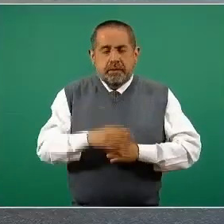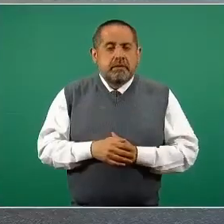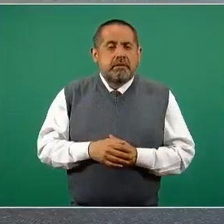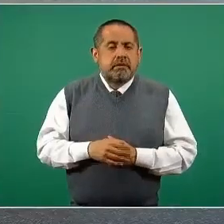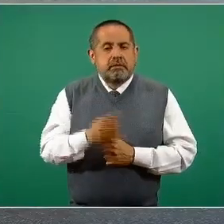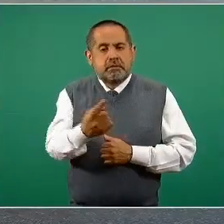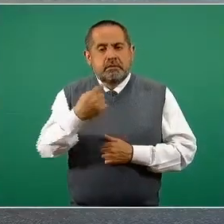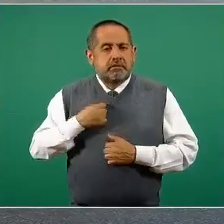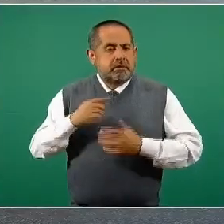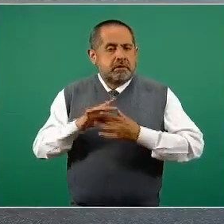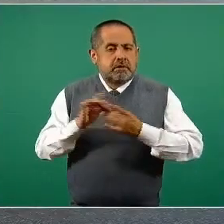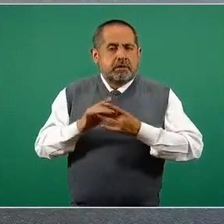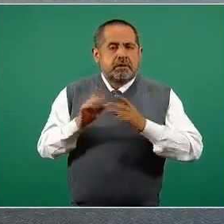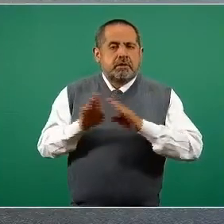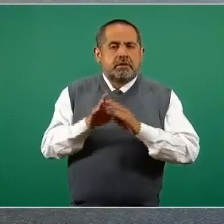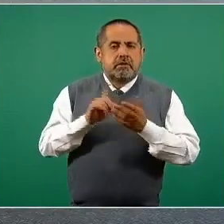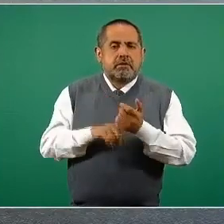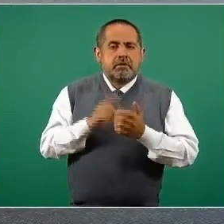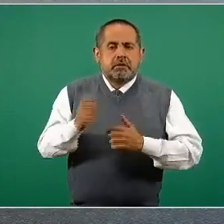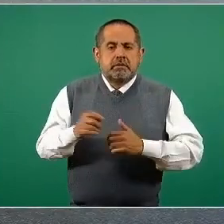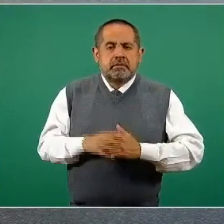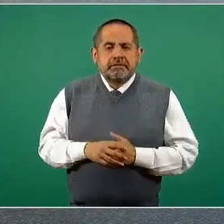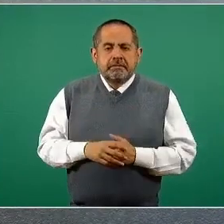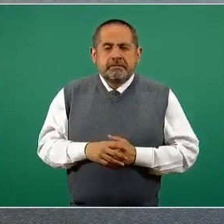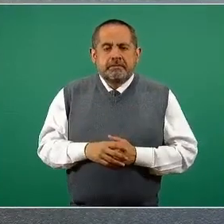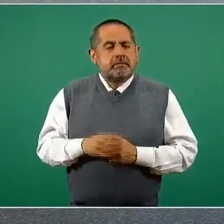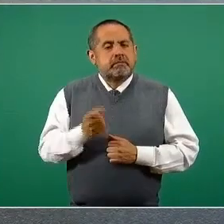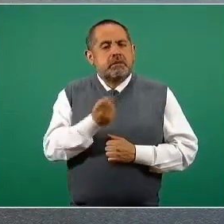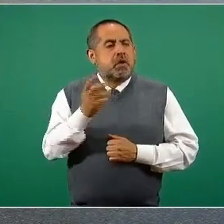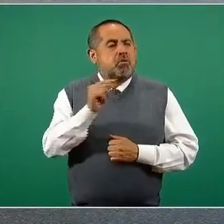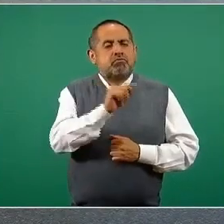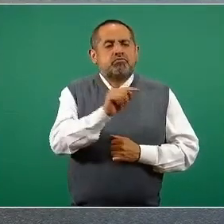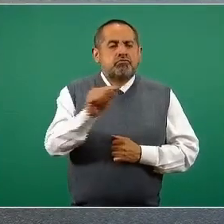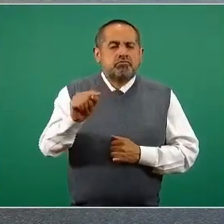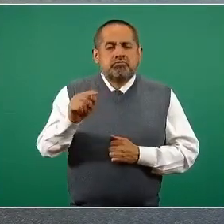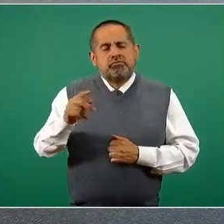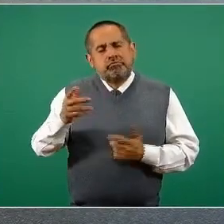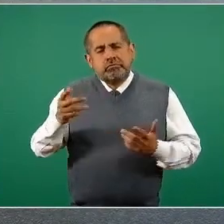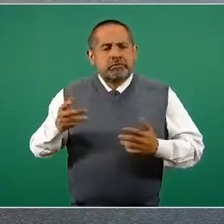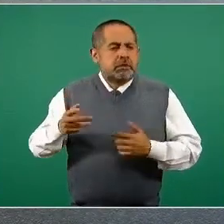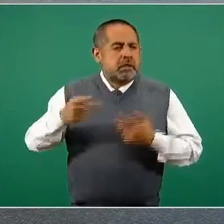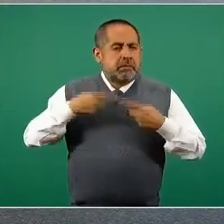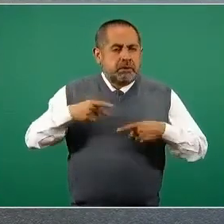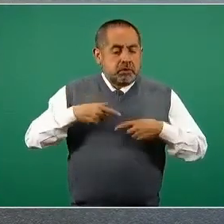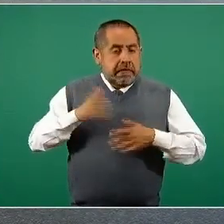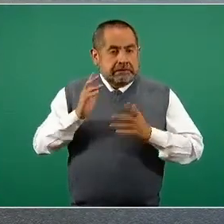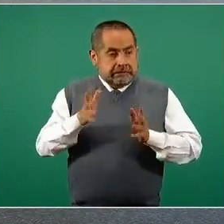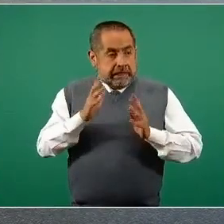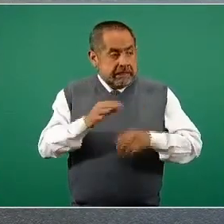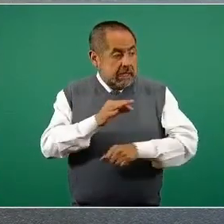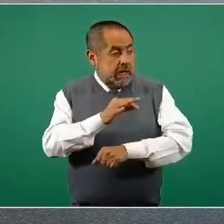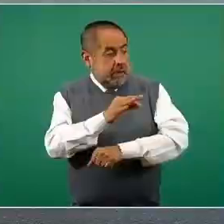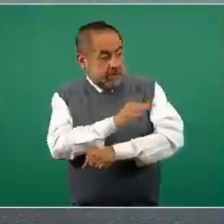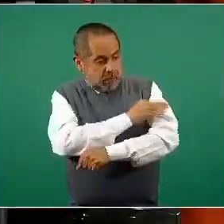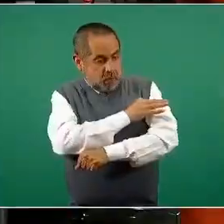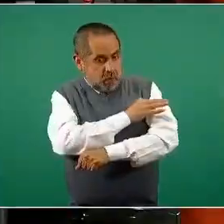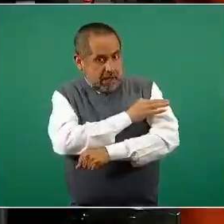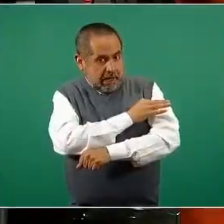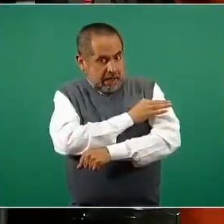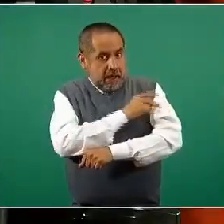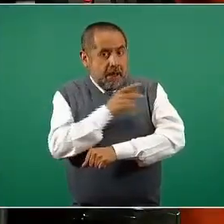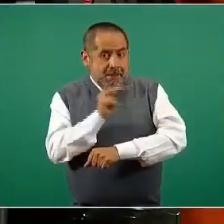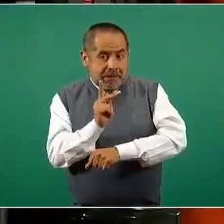nos explicaba de algunos casos que se han dado de personas que se vacunan, pero previo ya